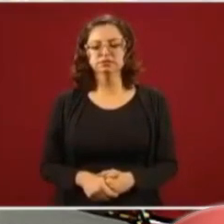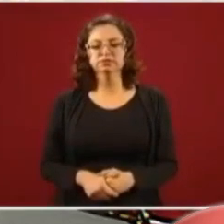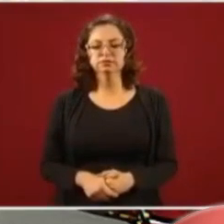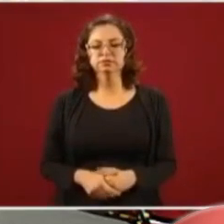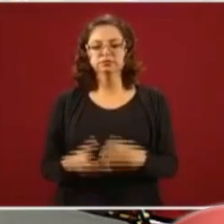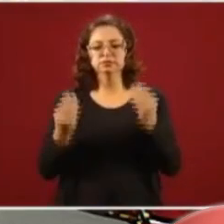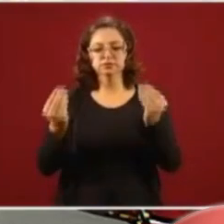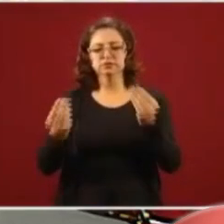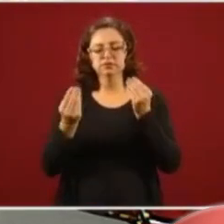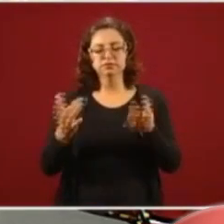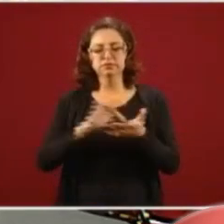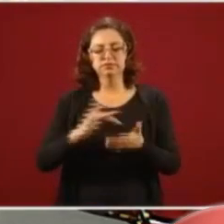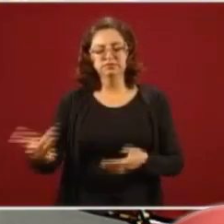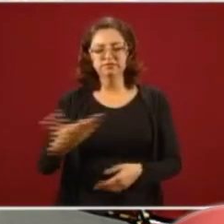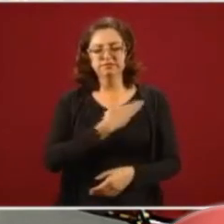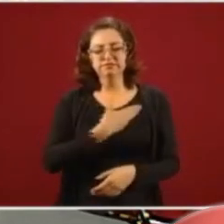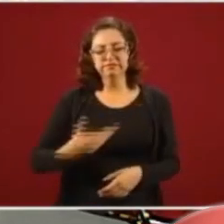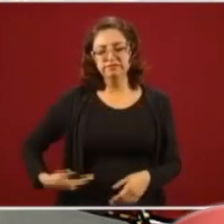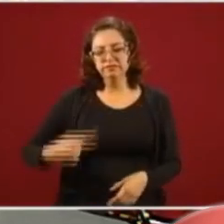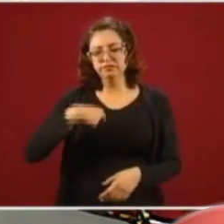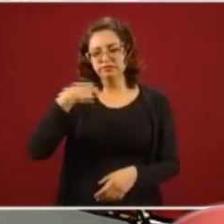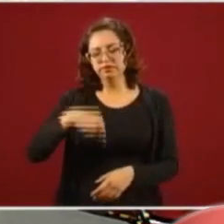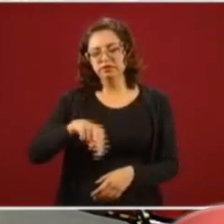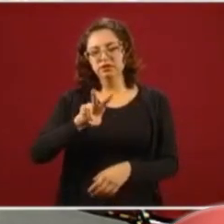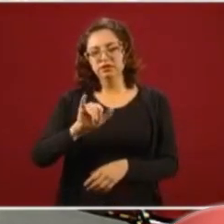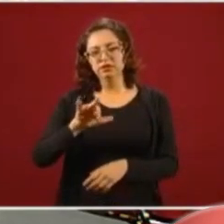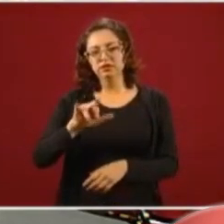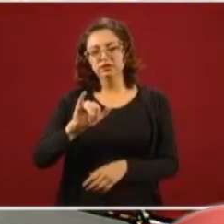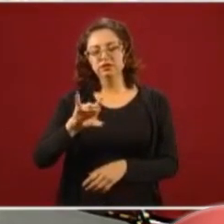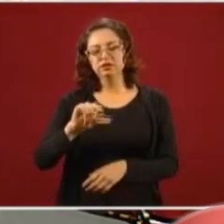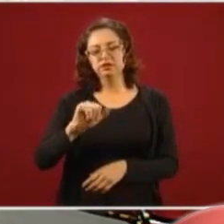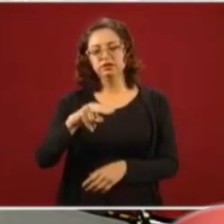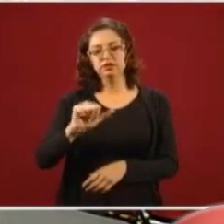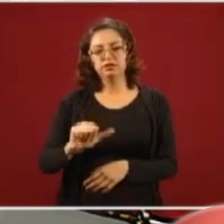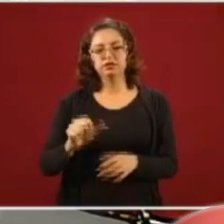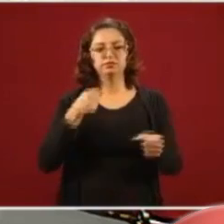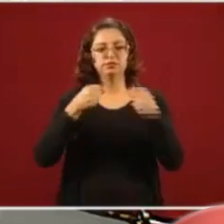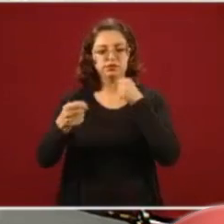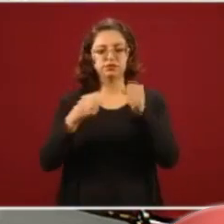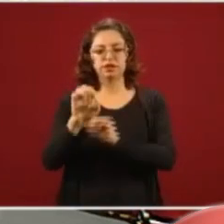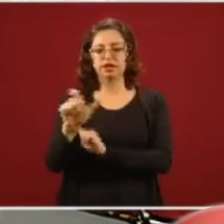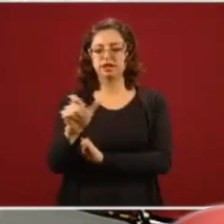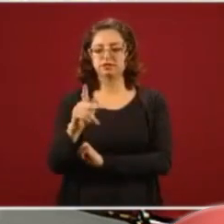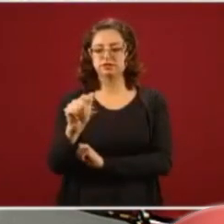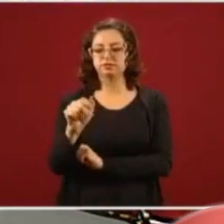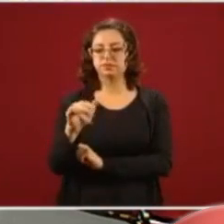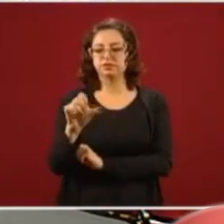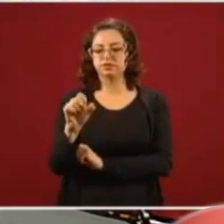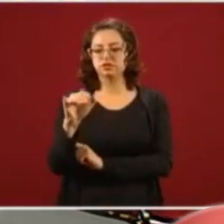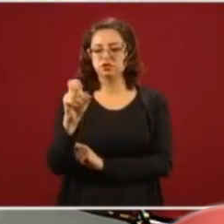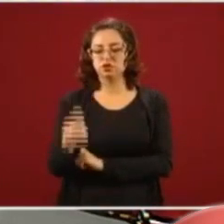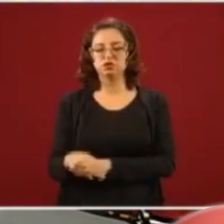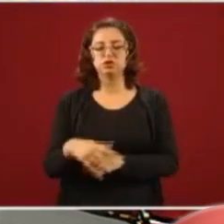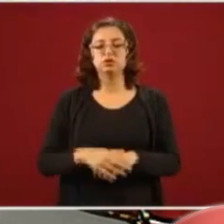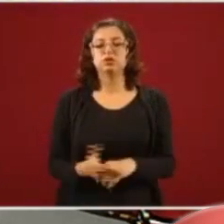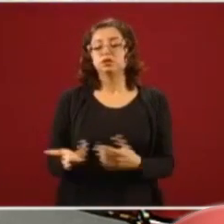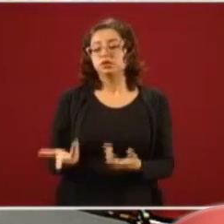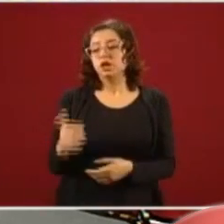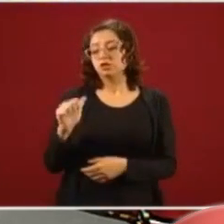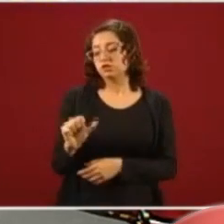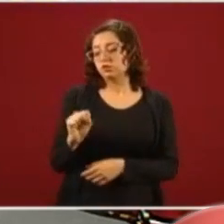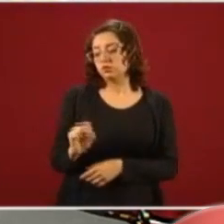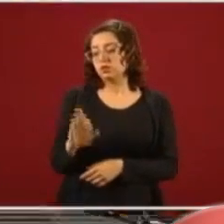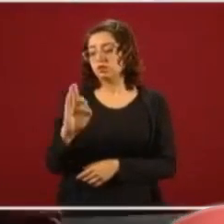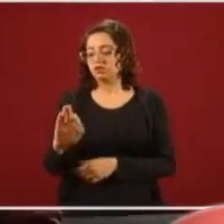Muchísimas gracias, señor presidente. Soy Viridiana Ríos, de Expansión. Cuando nosotros vemos los datos de la Auditoría Superior de la Federación,